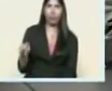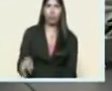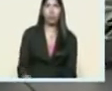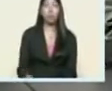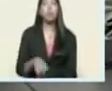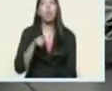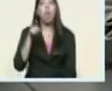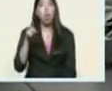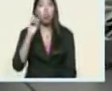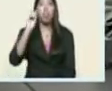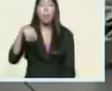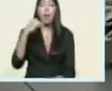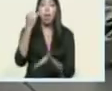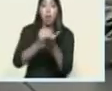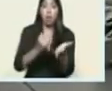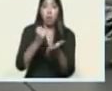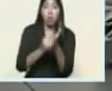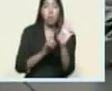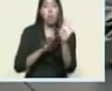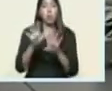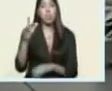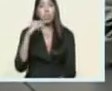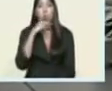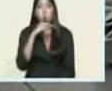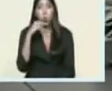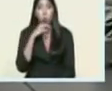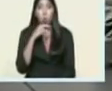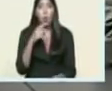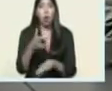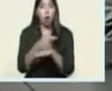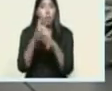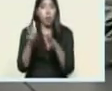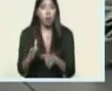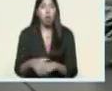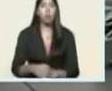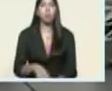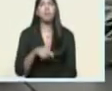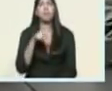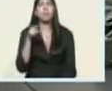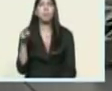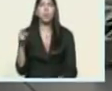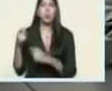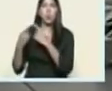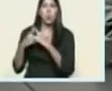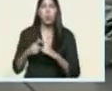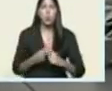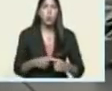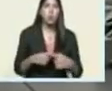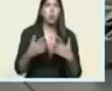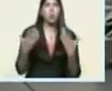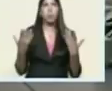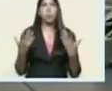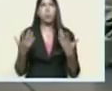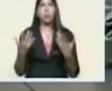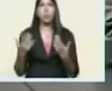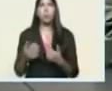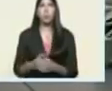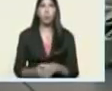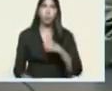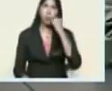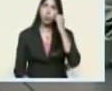Se inscribieron en las elecciones del 15 de octubre. Bueno, esgrimían no sé cuántas encuestas, Jorge